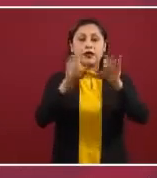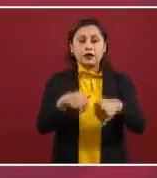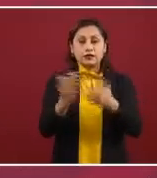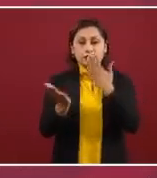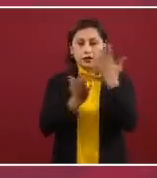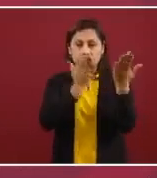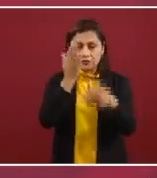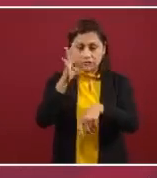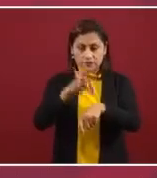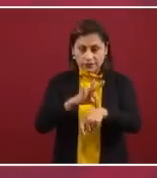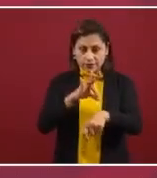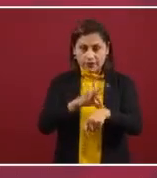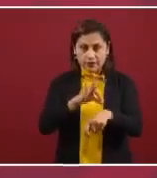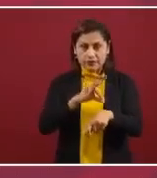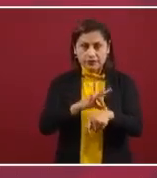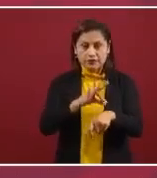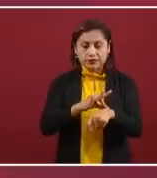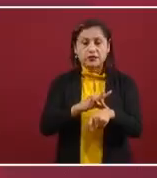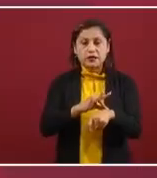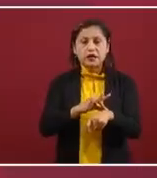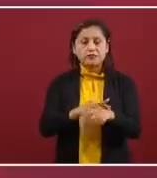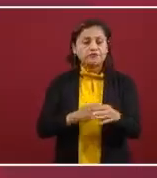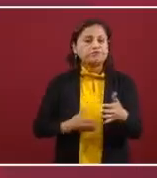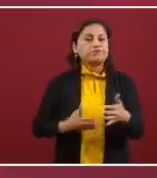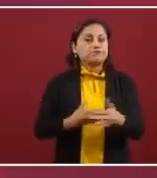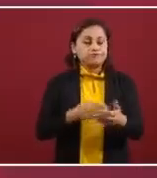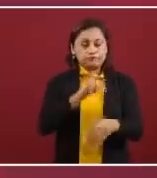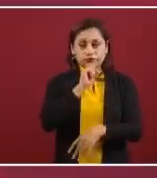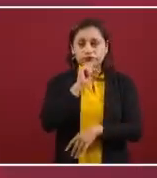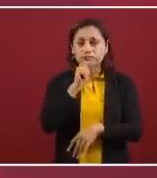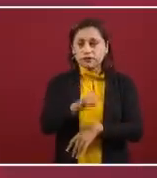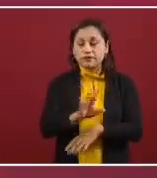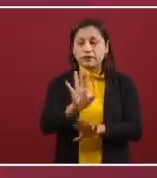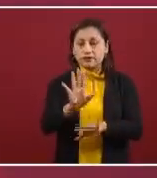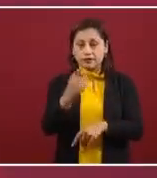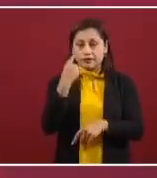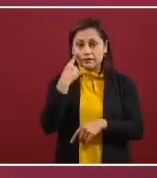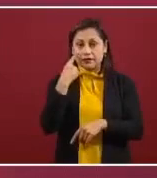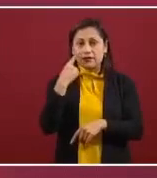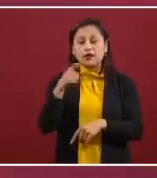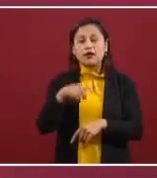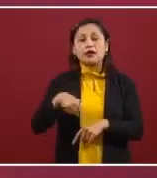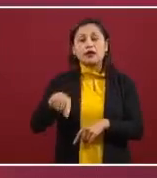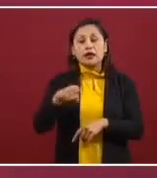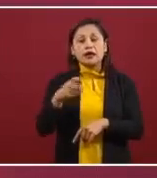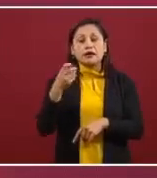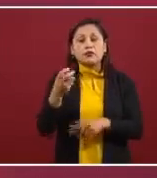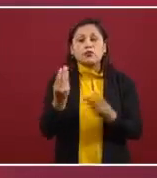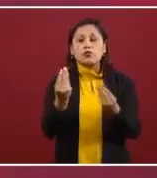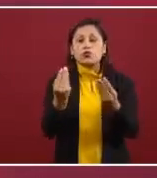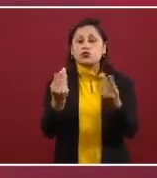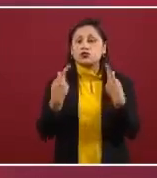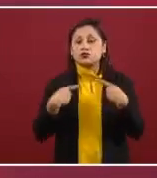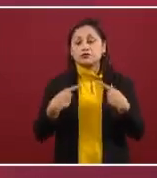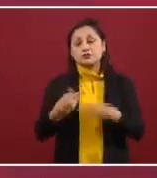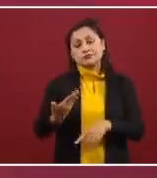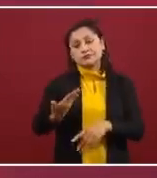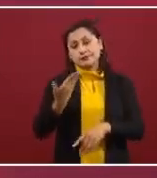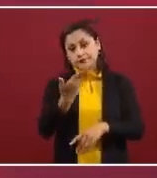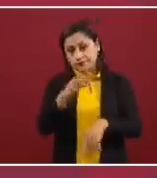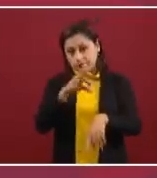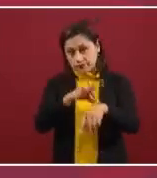la formación de una vocación que afortunadamente sigue siendo la prioritaria en la formación de